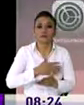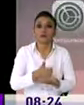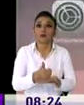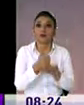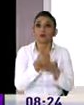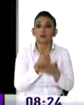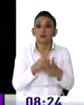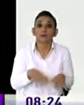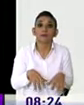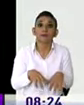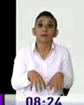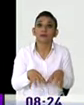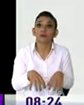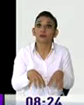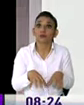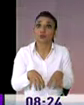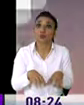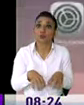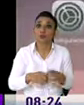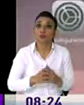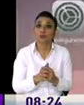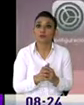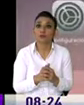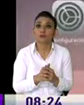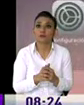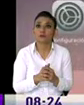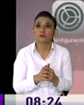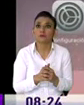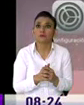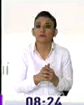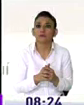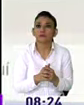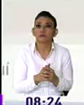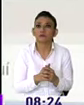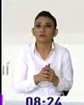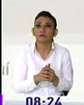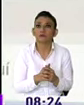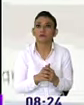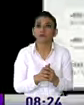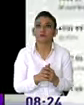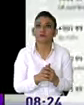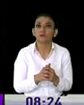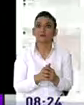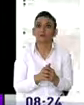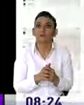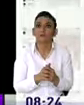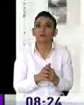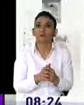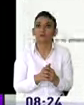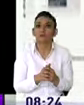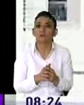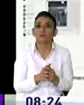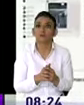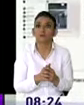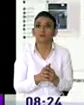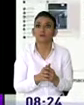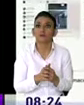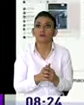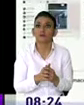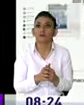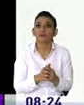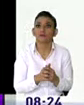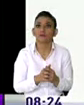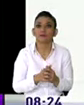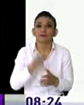un peludito que está en muy mal estado, más que está en muy mal estado. A ver, mi Sarita necesita la ayuda